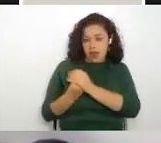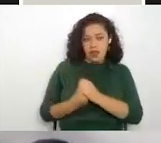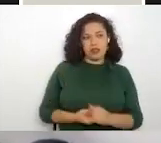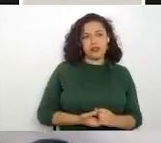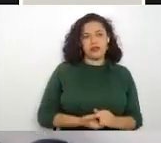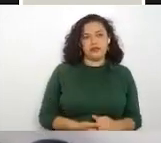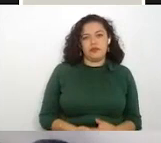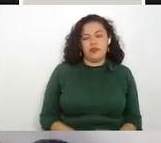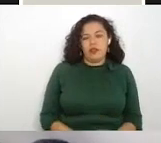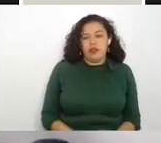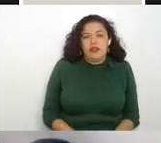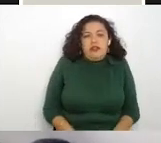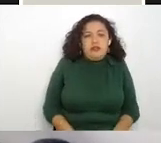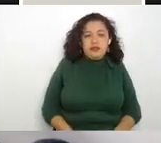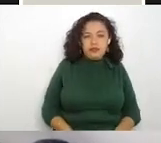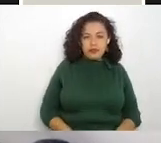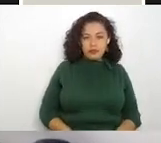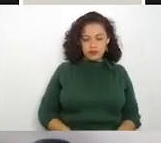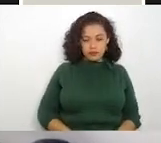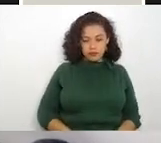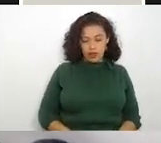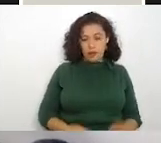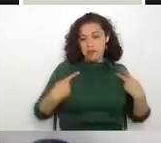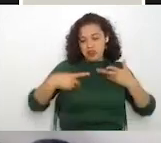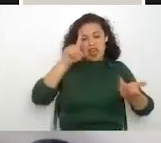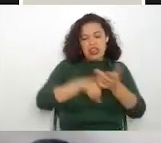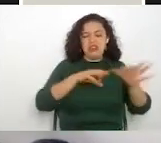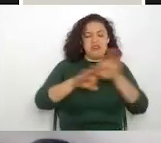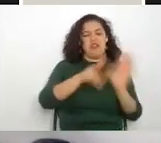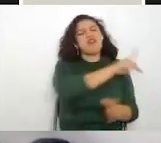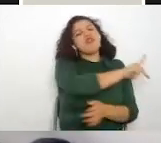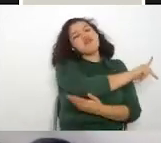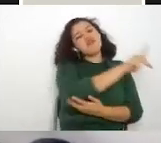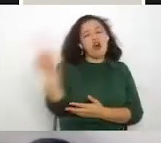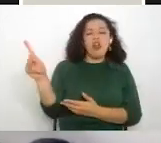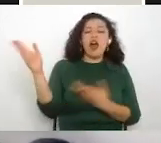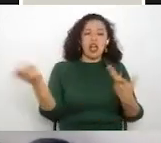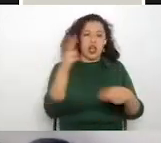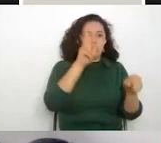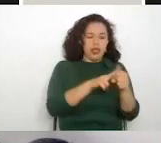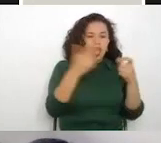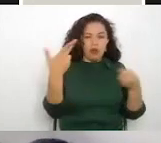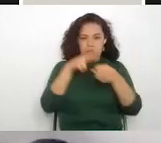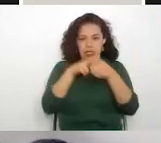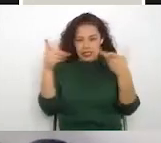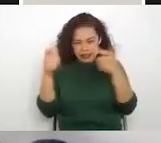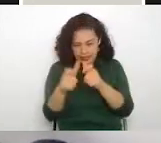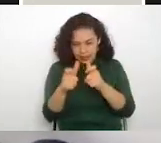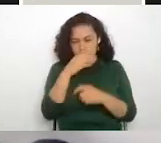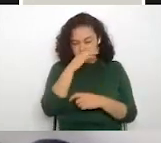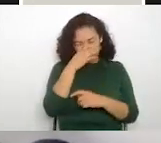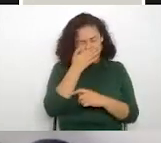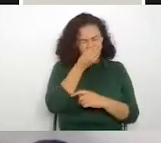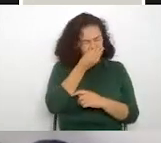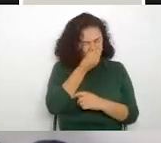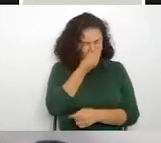no cualquier persona que trabaja en una clínica, en un hospital, tendría acceso a